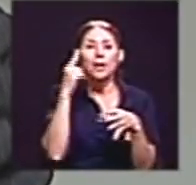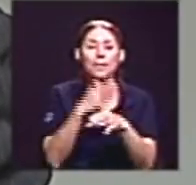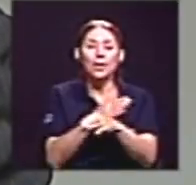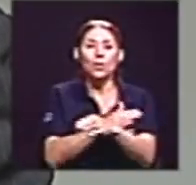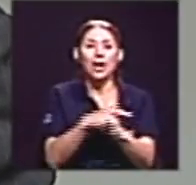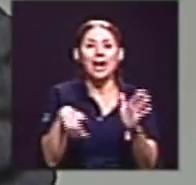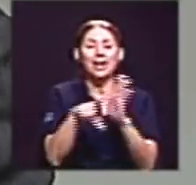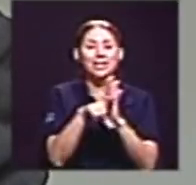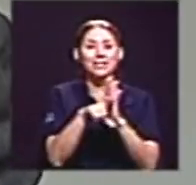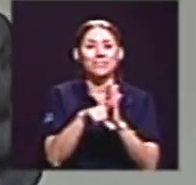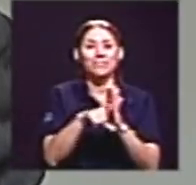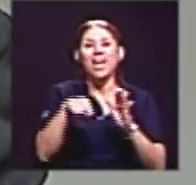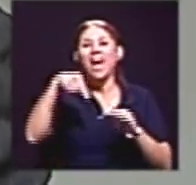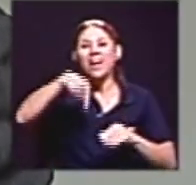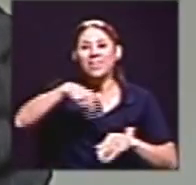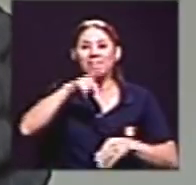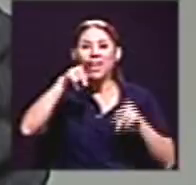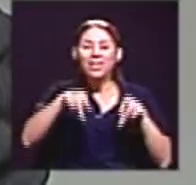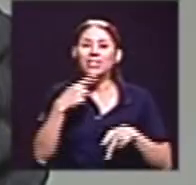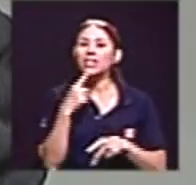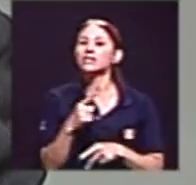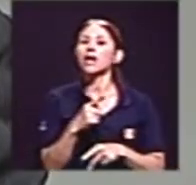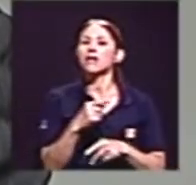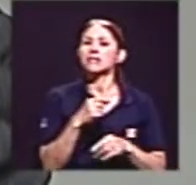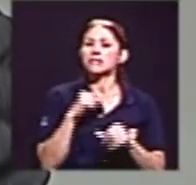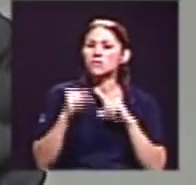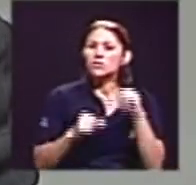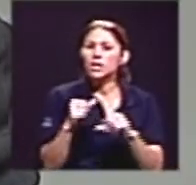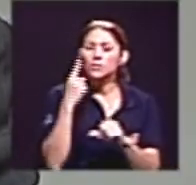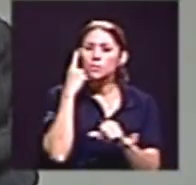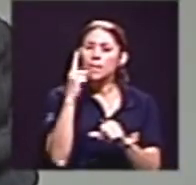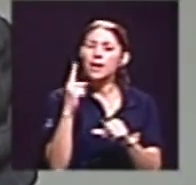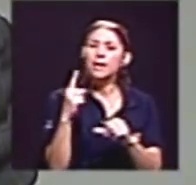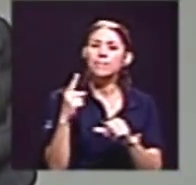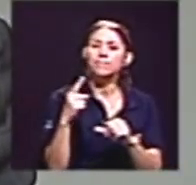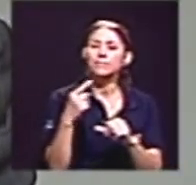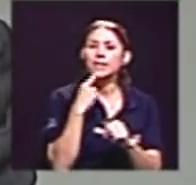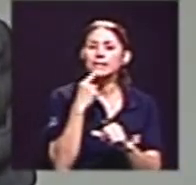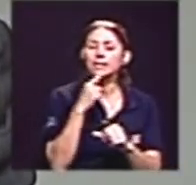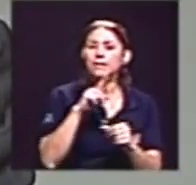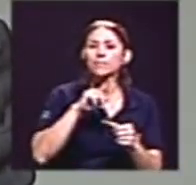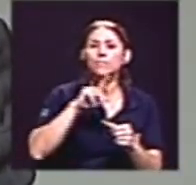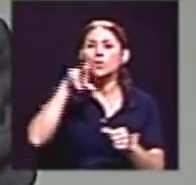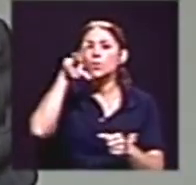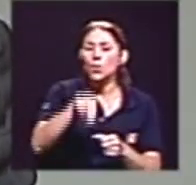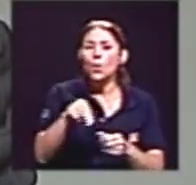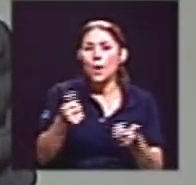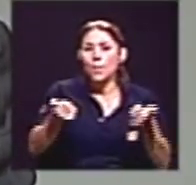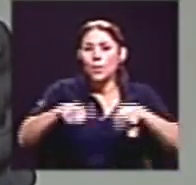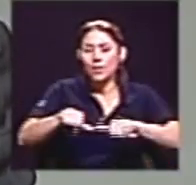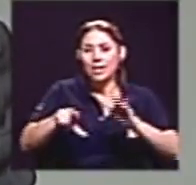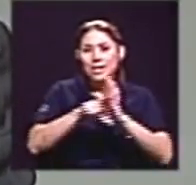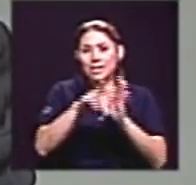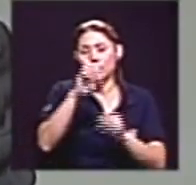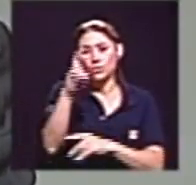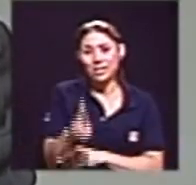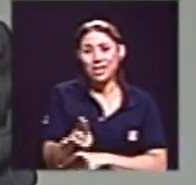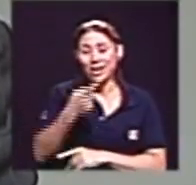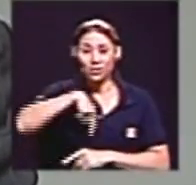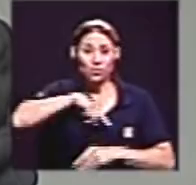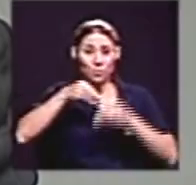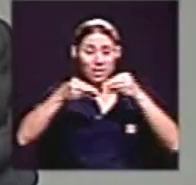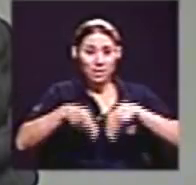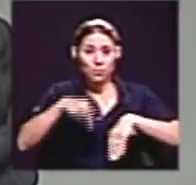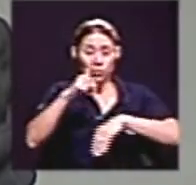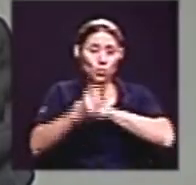para impedir que las leyes se aprueben. Bueno, logramos aprobarlas, perdimos un año de oportunidades en este país de seguir mejorando las cosas. Y 3 que se